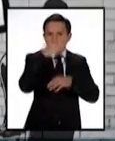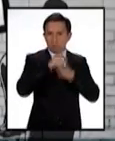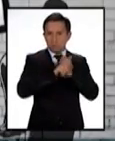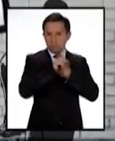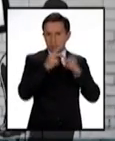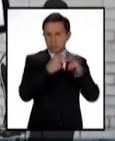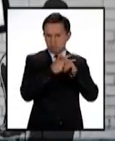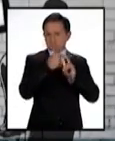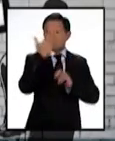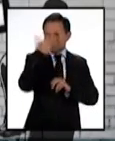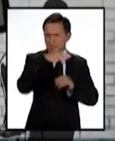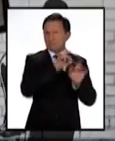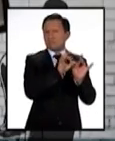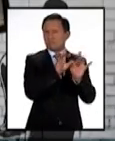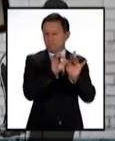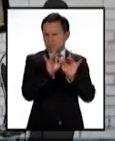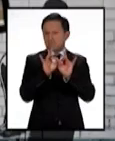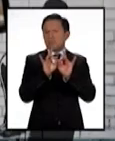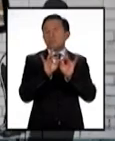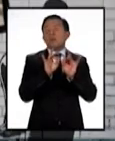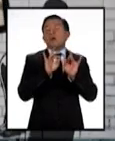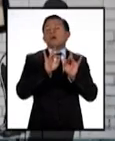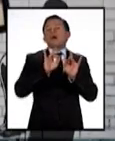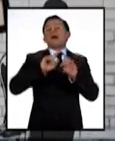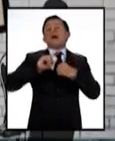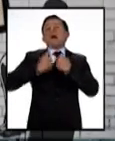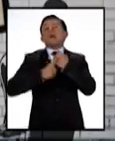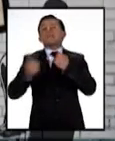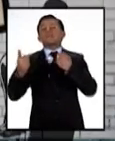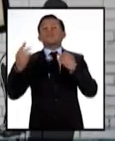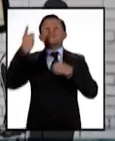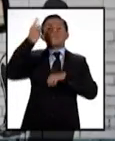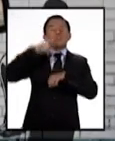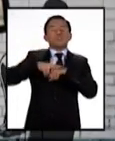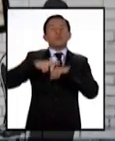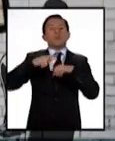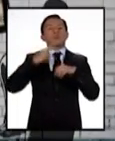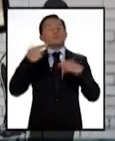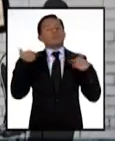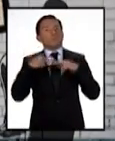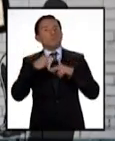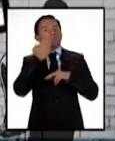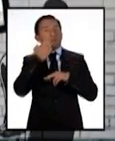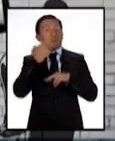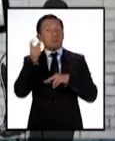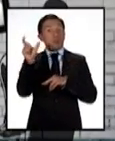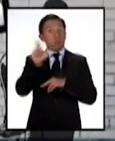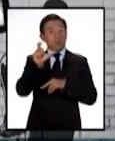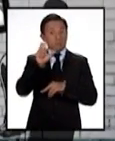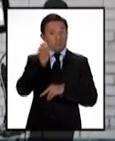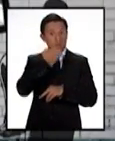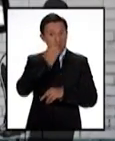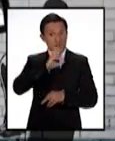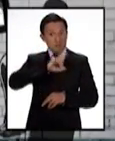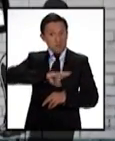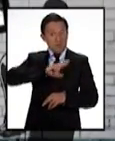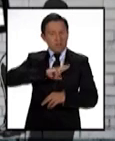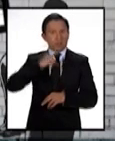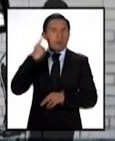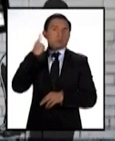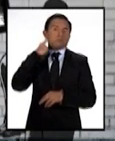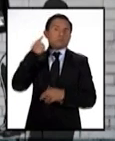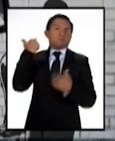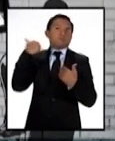lógicamente, atrás de la escuela, atrás de los directores, de los académicos, siempre hay un prestigio, sobre todo cuando se trata de escuelas privadas. Entonces, yo no puedo